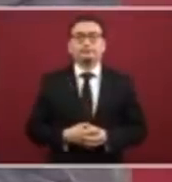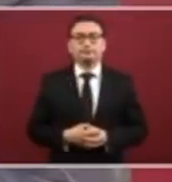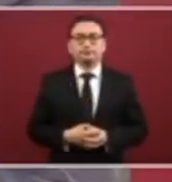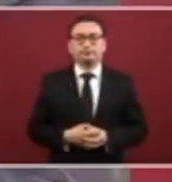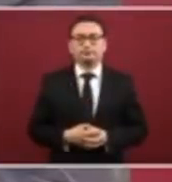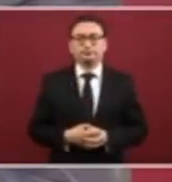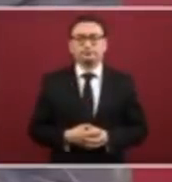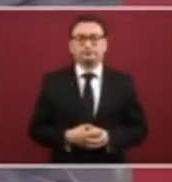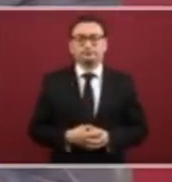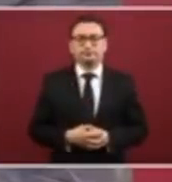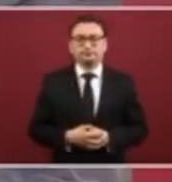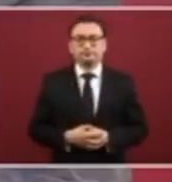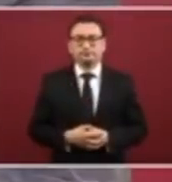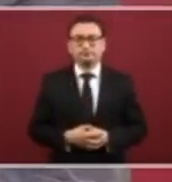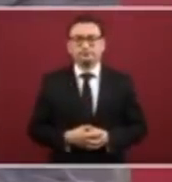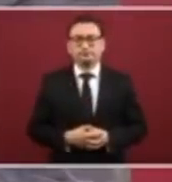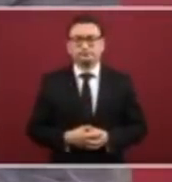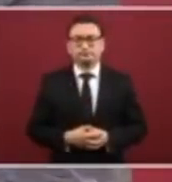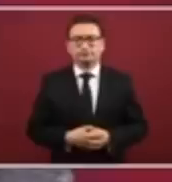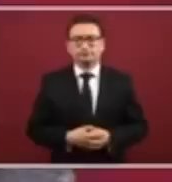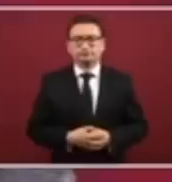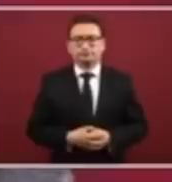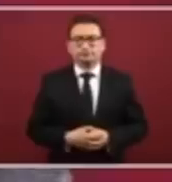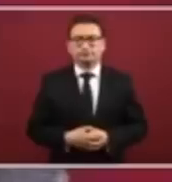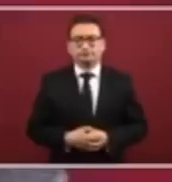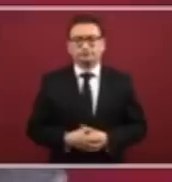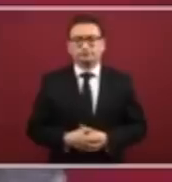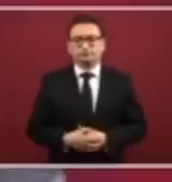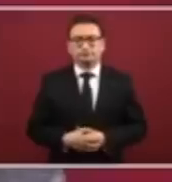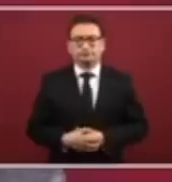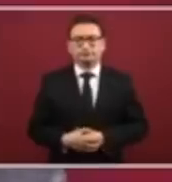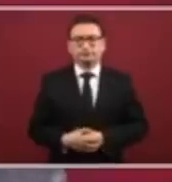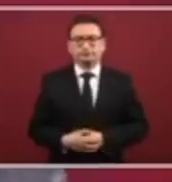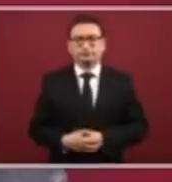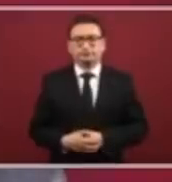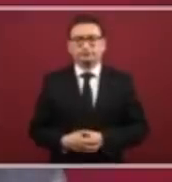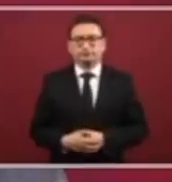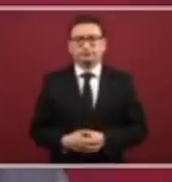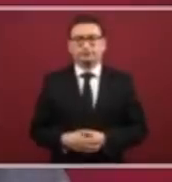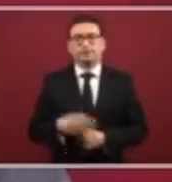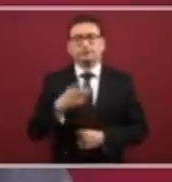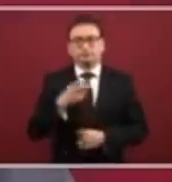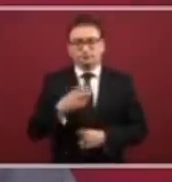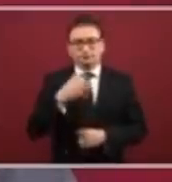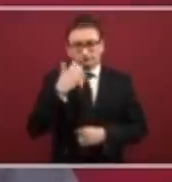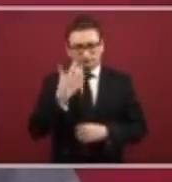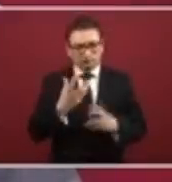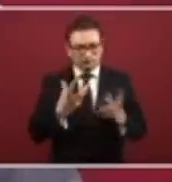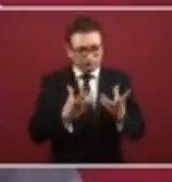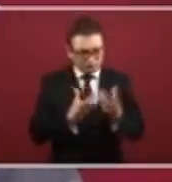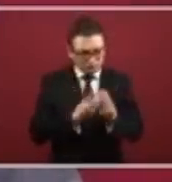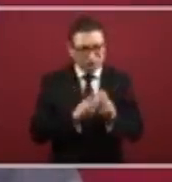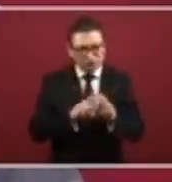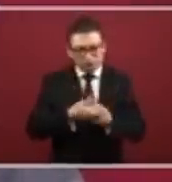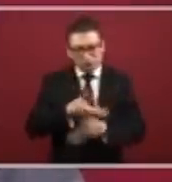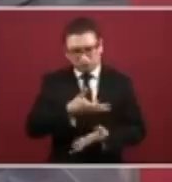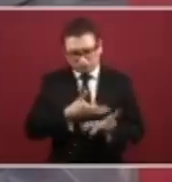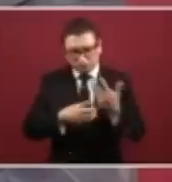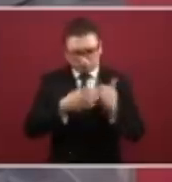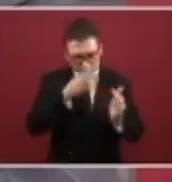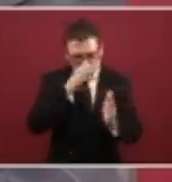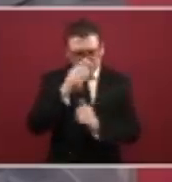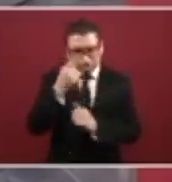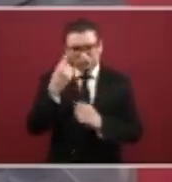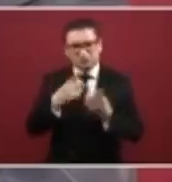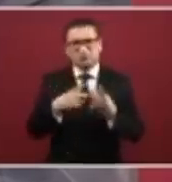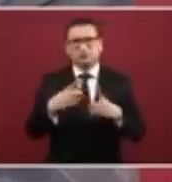para conseguir que haya un acuerdo de cooperación para el desarrollo. Estamos defendiendo